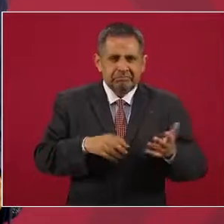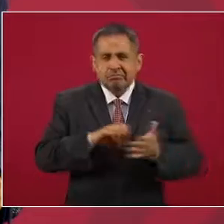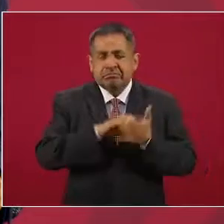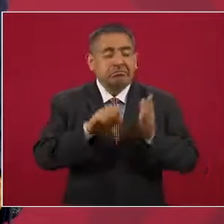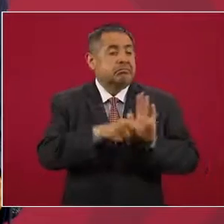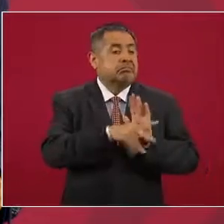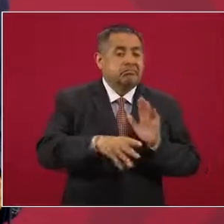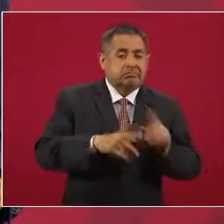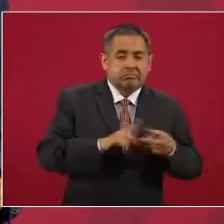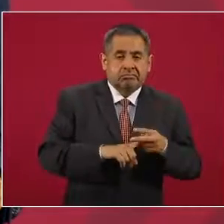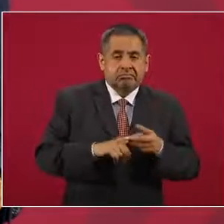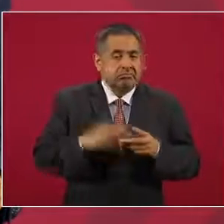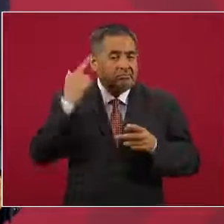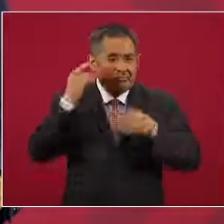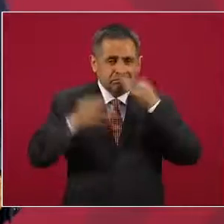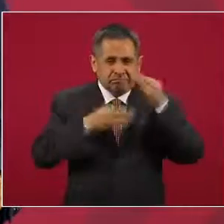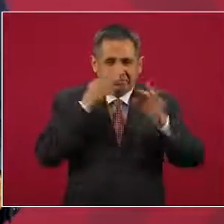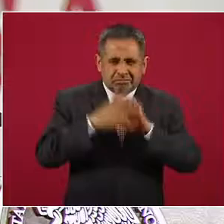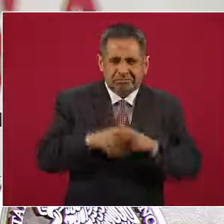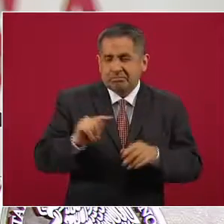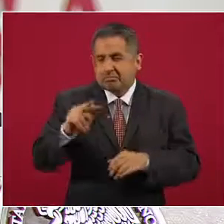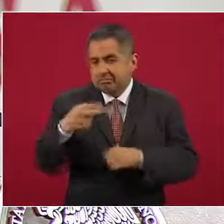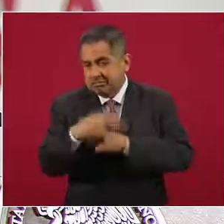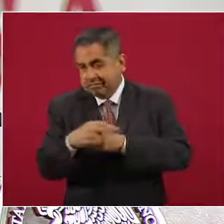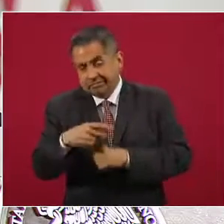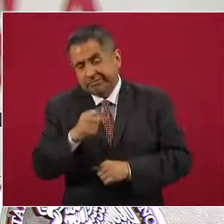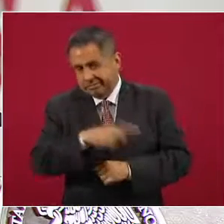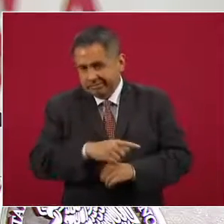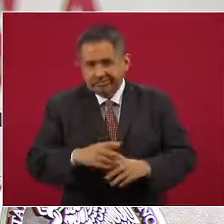periódicos, estaciones de radio, la televisión,